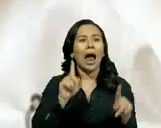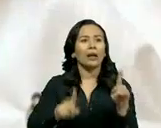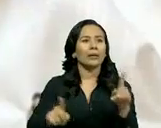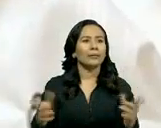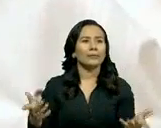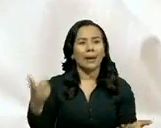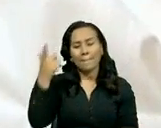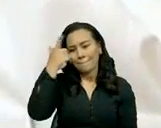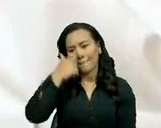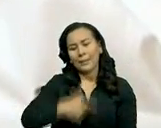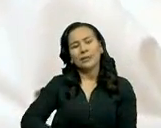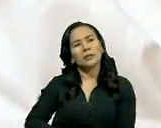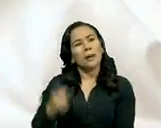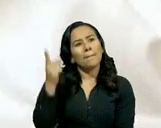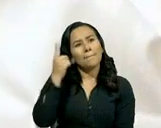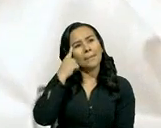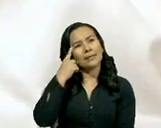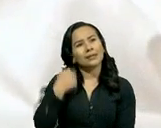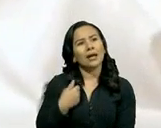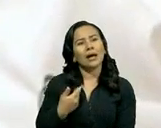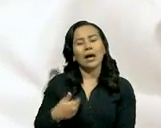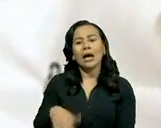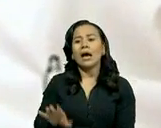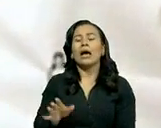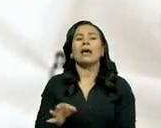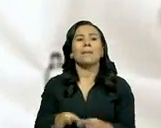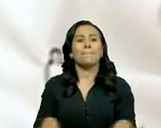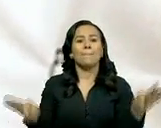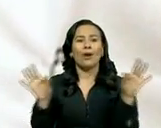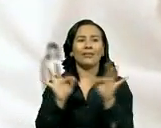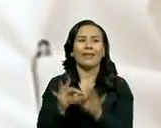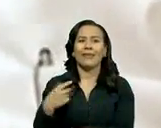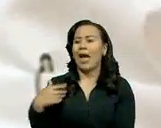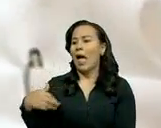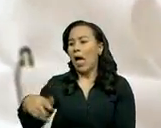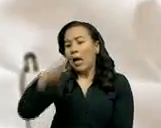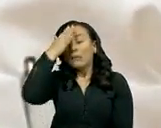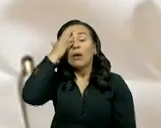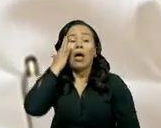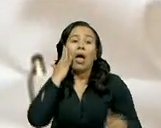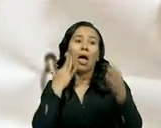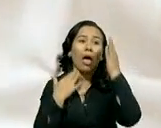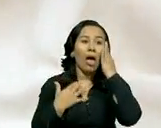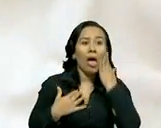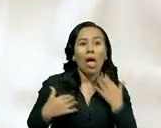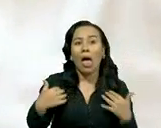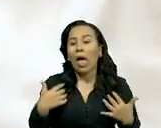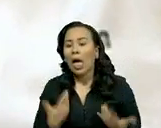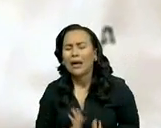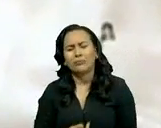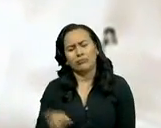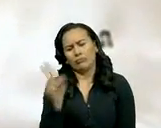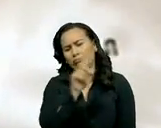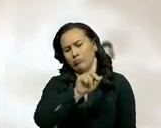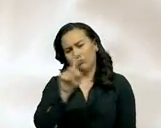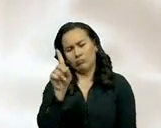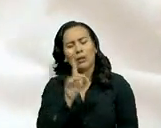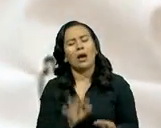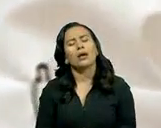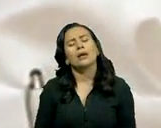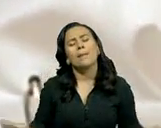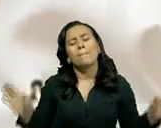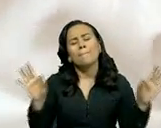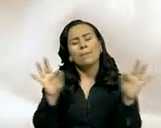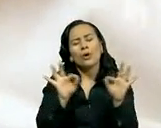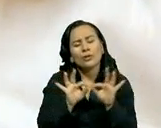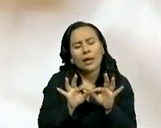puede pensar al llegar es que lo más importante es llegar, caminar y sudar y cansarse, ¿no? Cuando esa es una